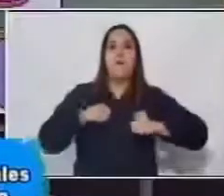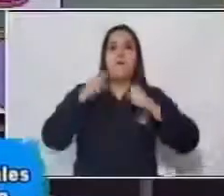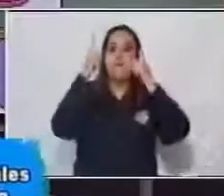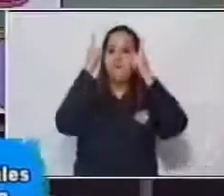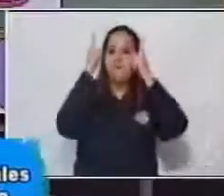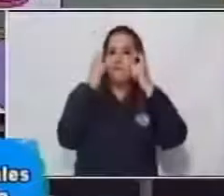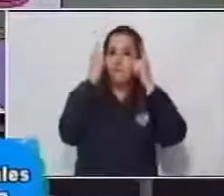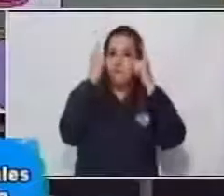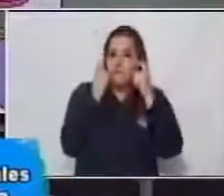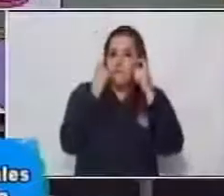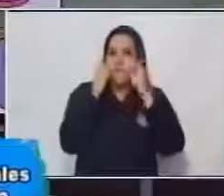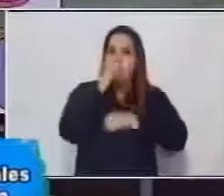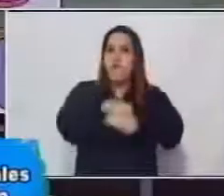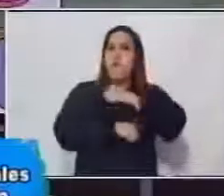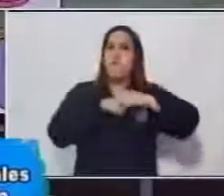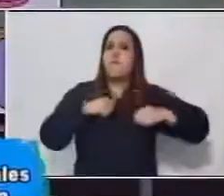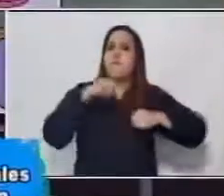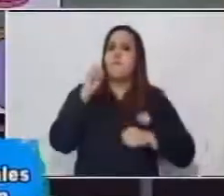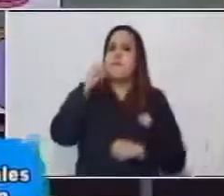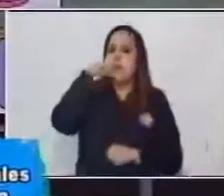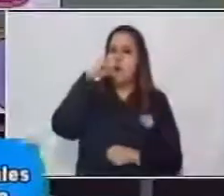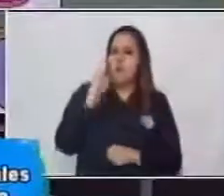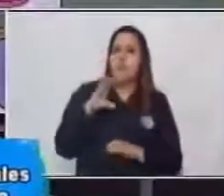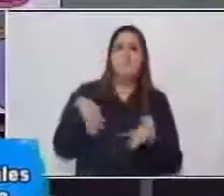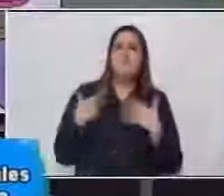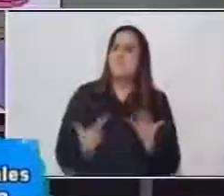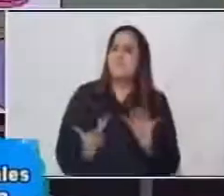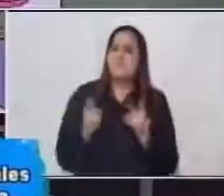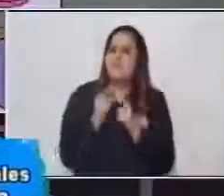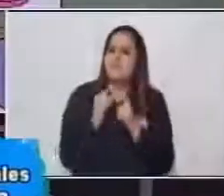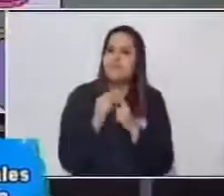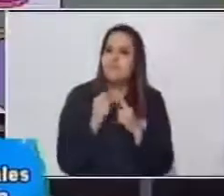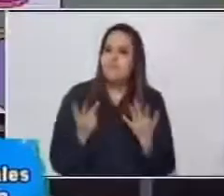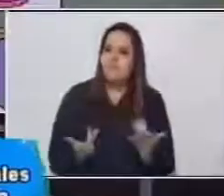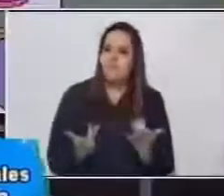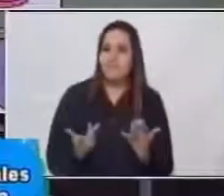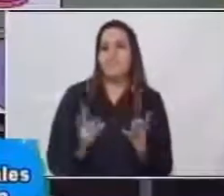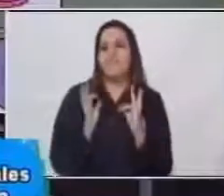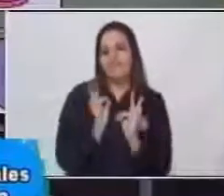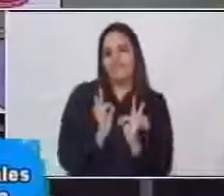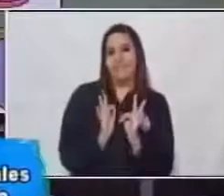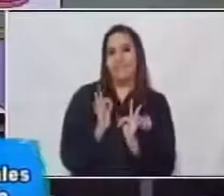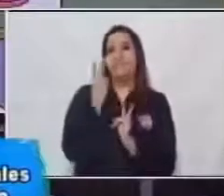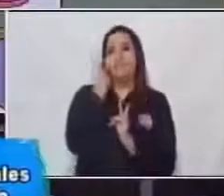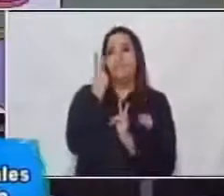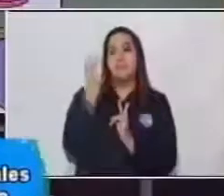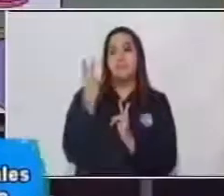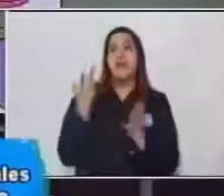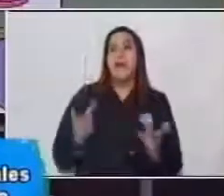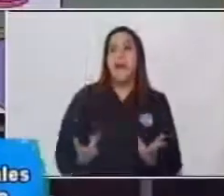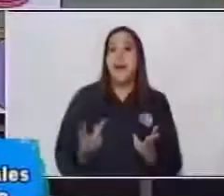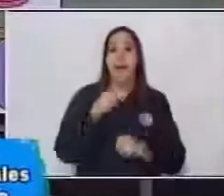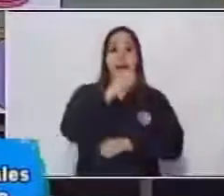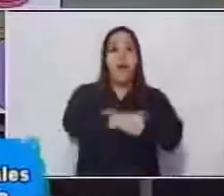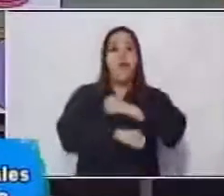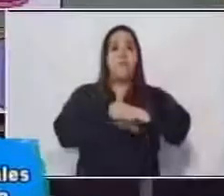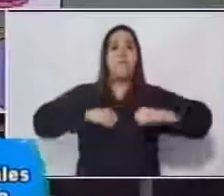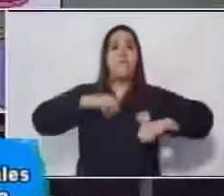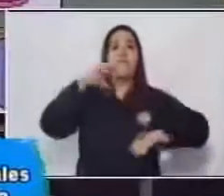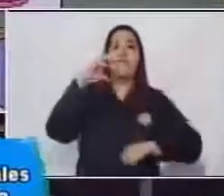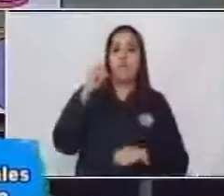Foto. ¿Con qué crees tú que iniciará? Excelente, muy bien. Inicia con fo. Muy